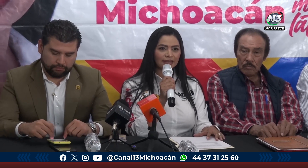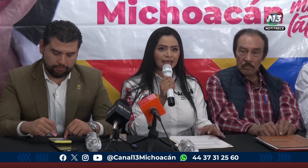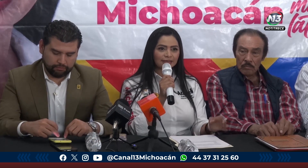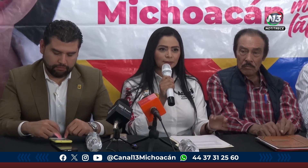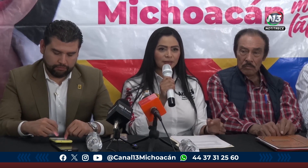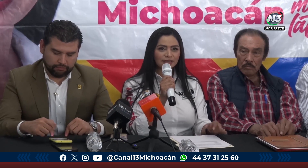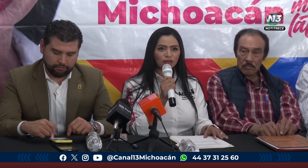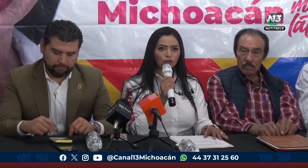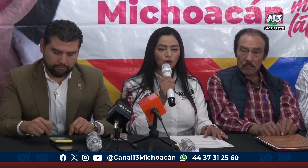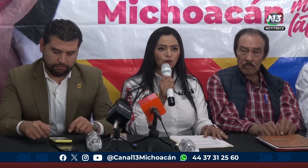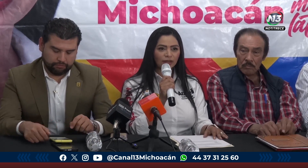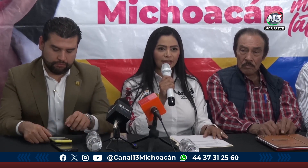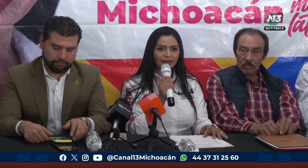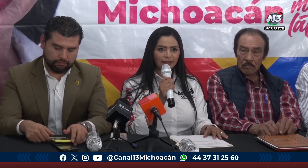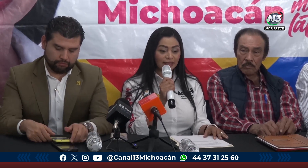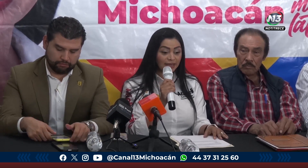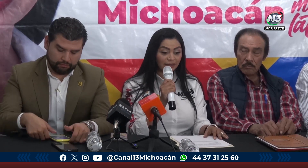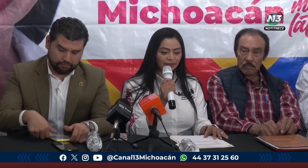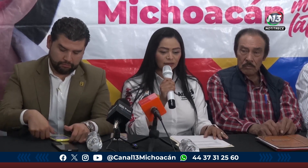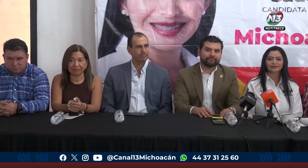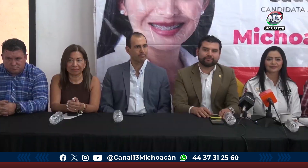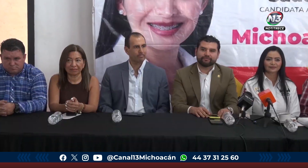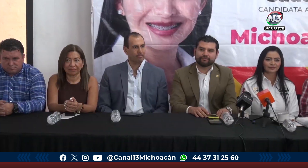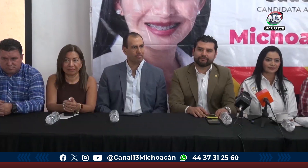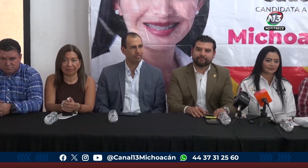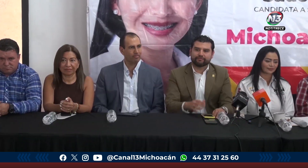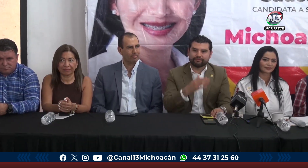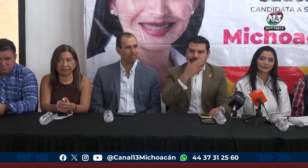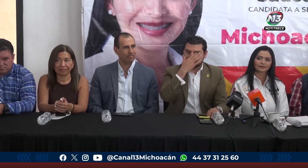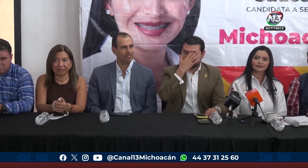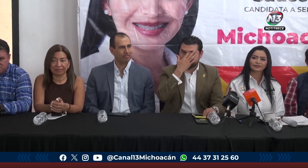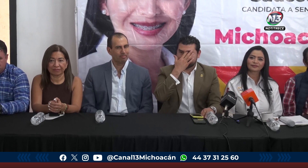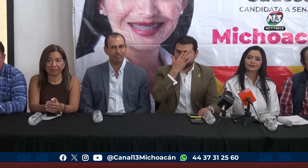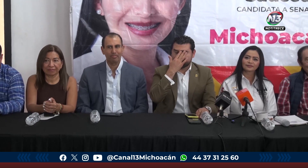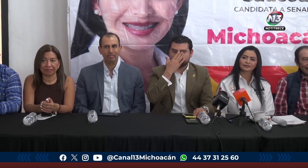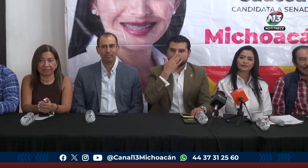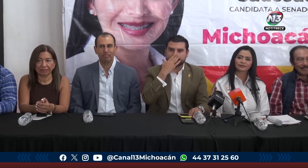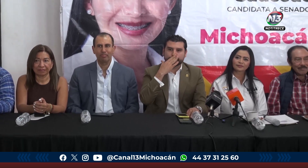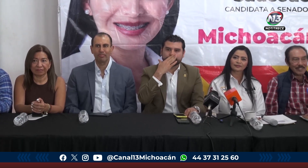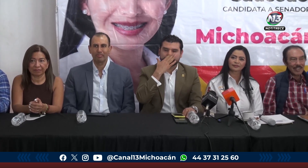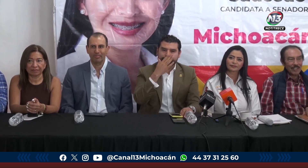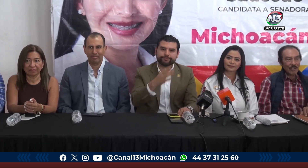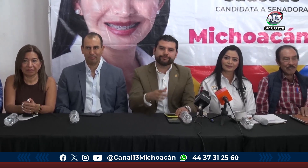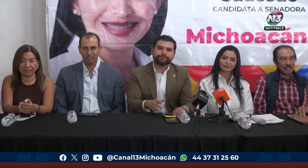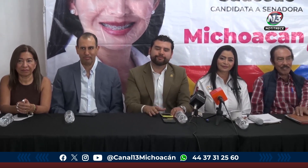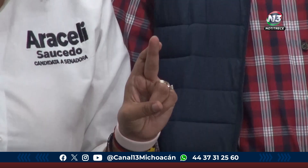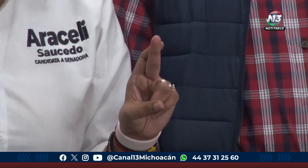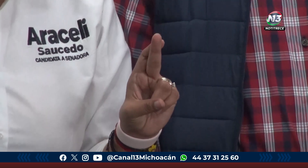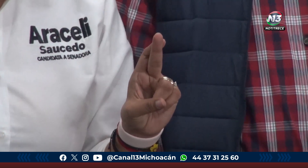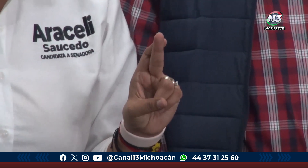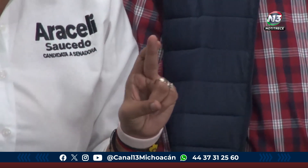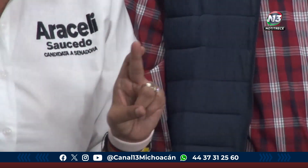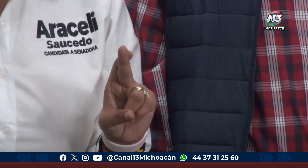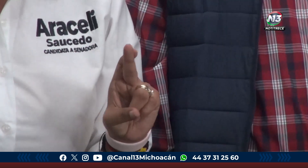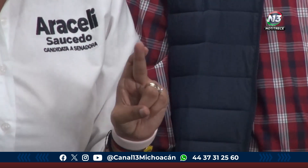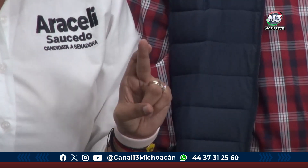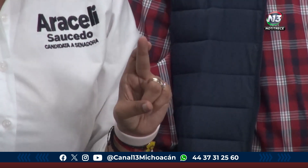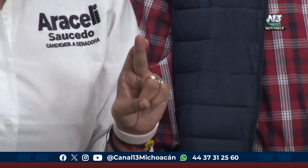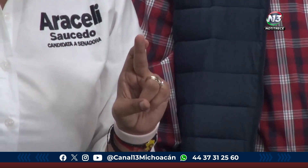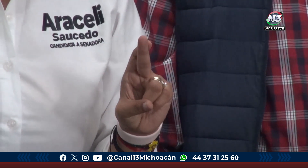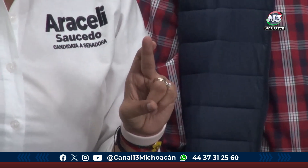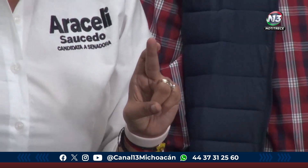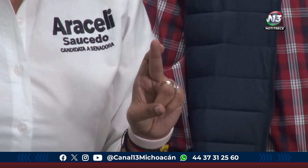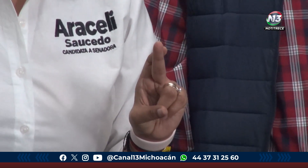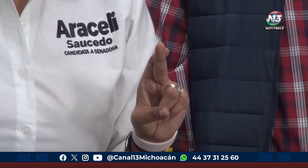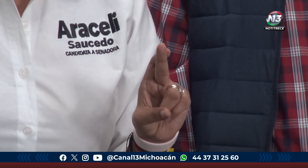de las 8 de la noche segundo de ellos el 14 de abril con imágenes de José López informó para not 1